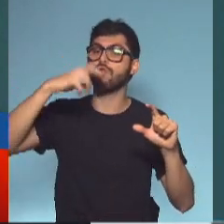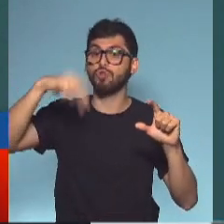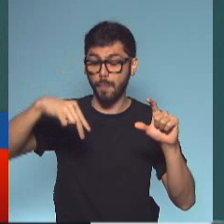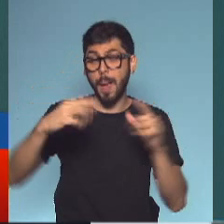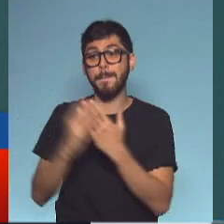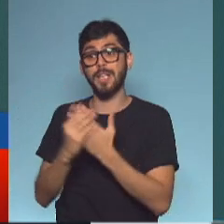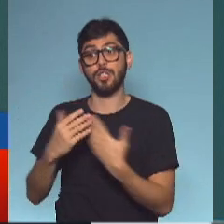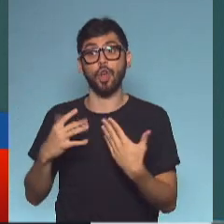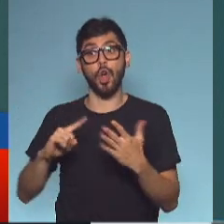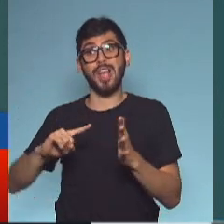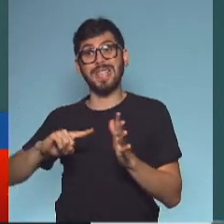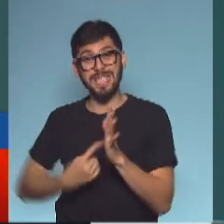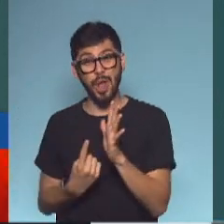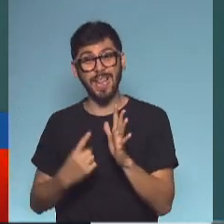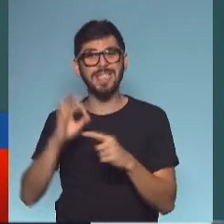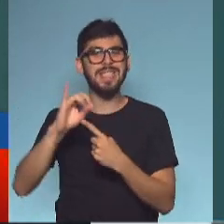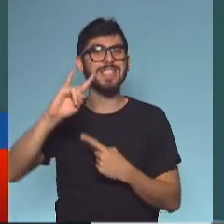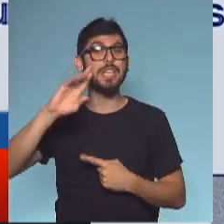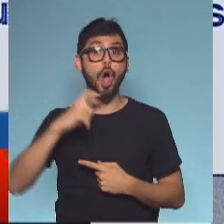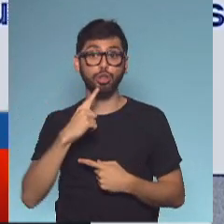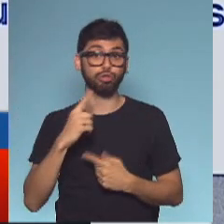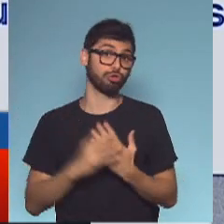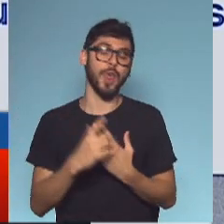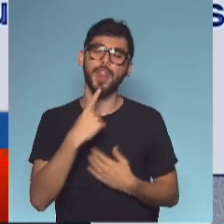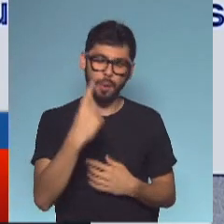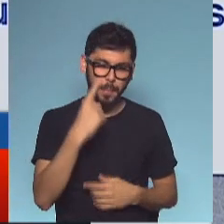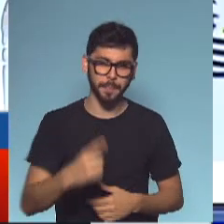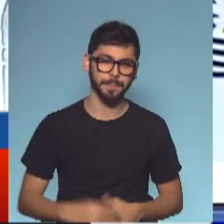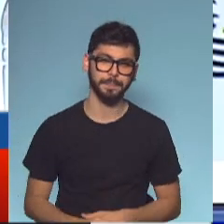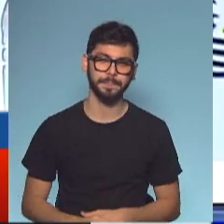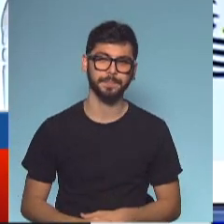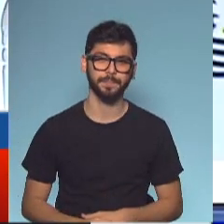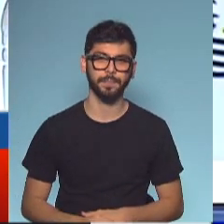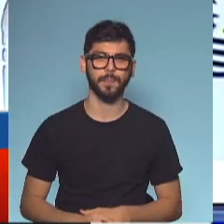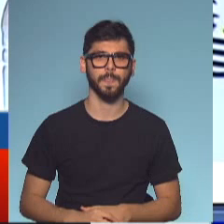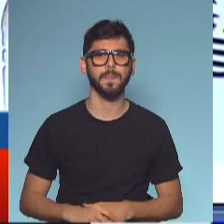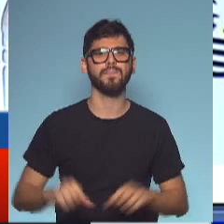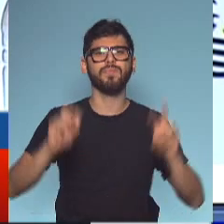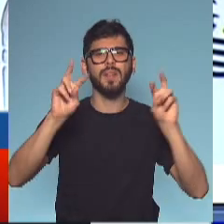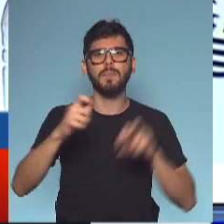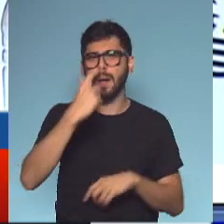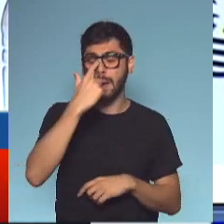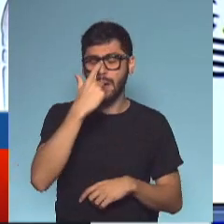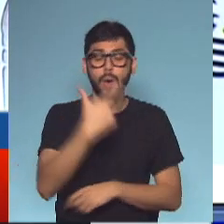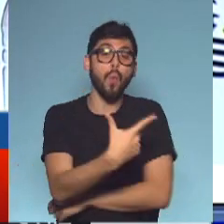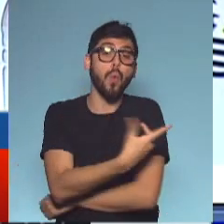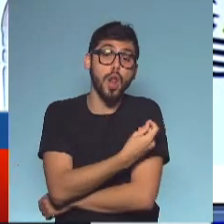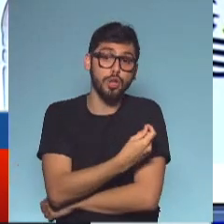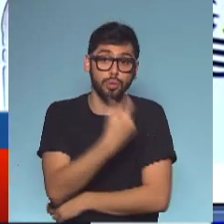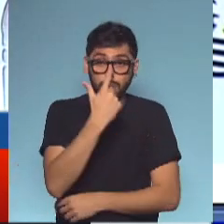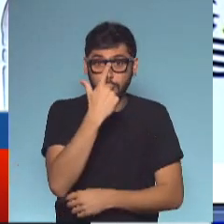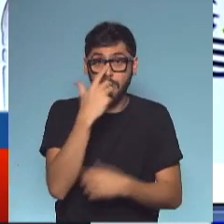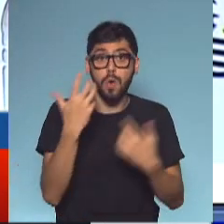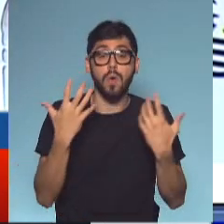Ciudad de Buenos Aires, Fernán Quirós, y decía lo siguiente. Bueno, el tema de la vacunación, Hernán, es por supuesto que toda persona